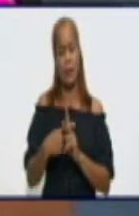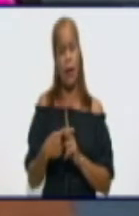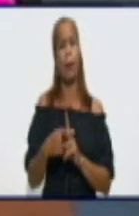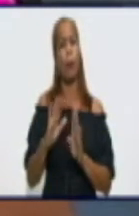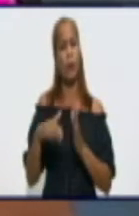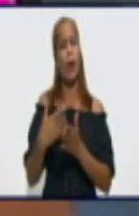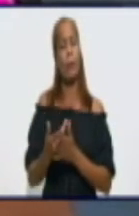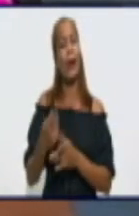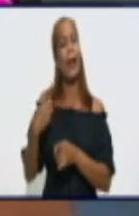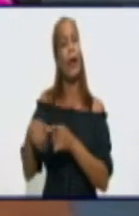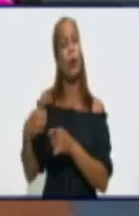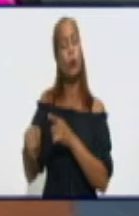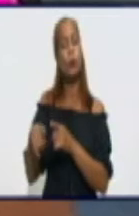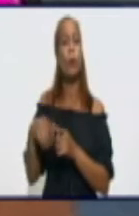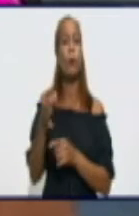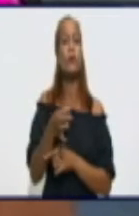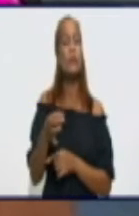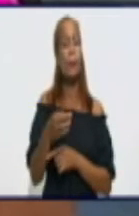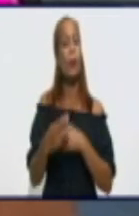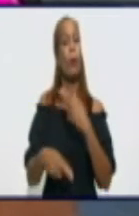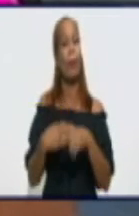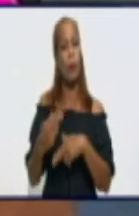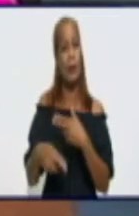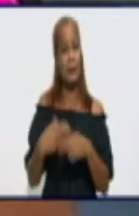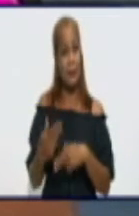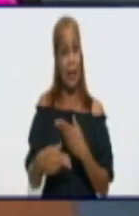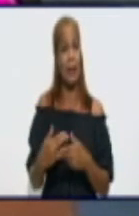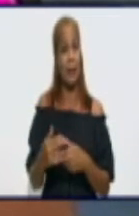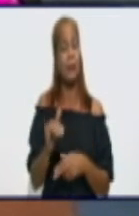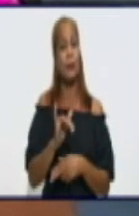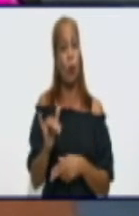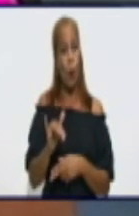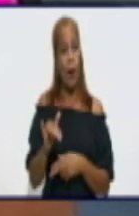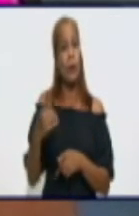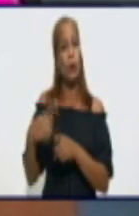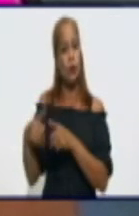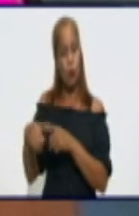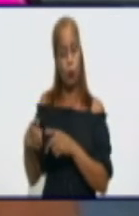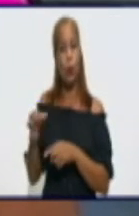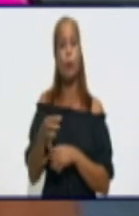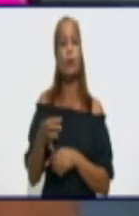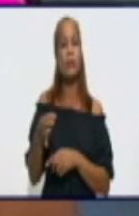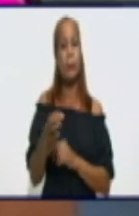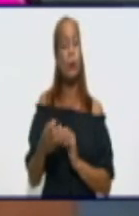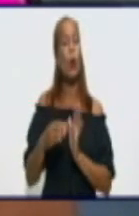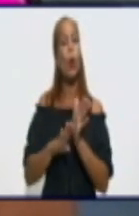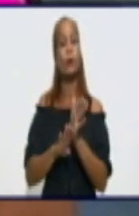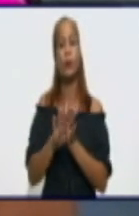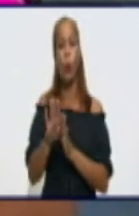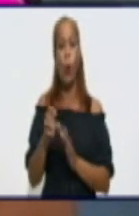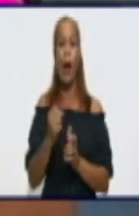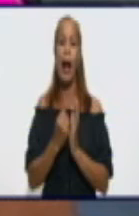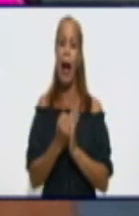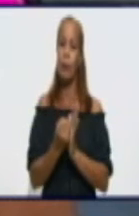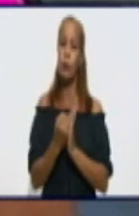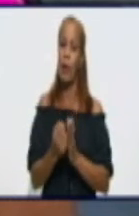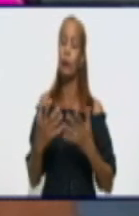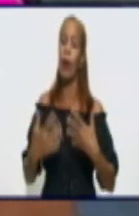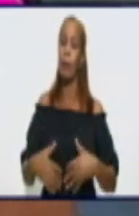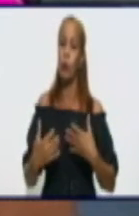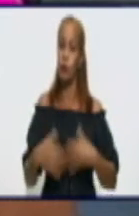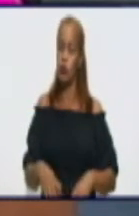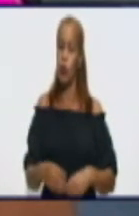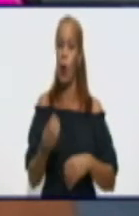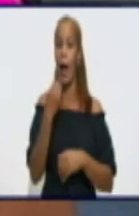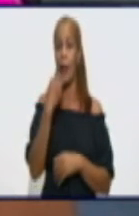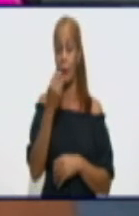a seguir desarrollando. Todos los municipios continúan apoyando la producción de alimentos